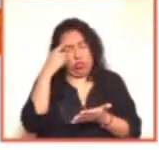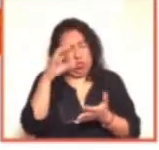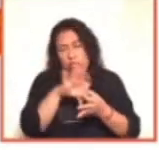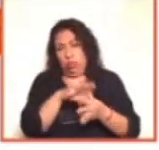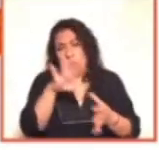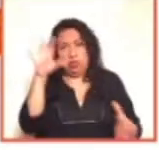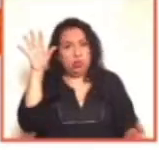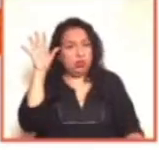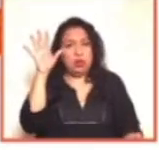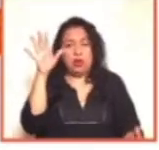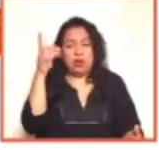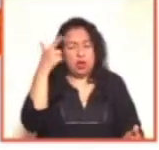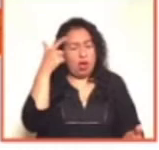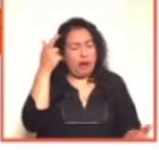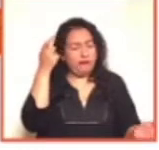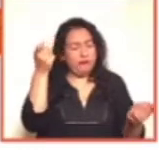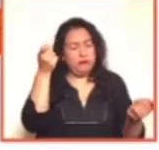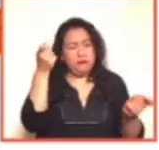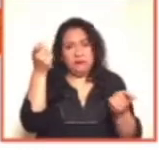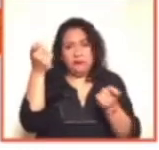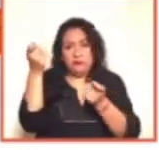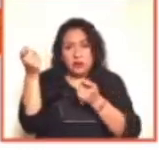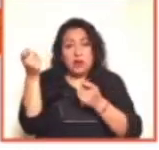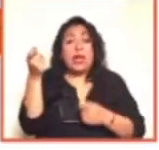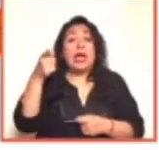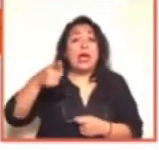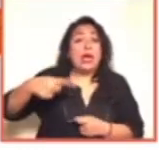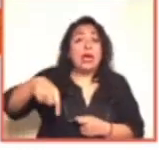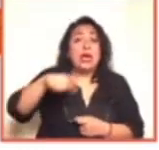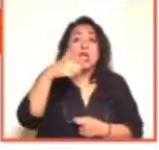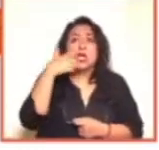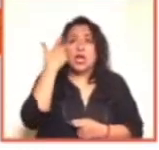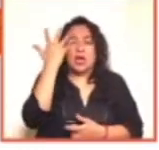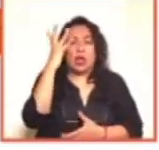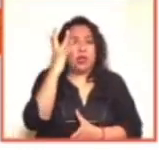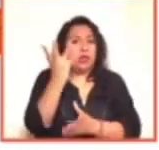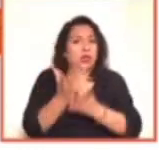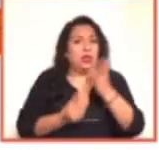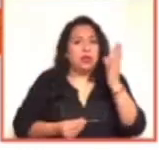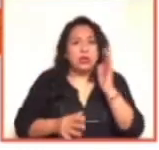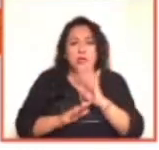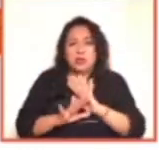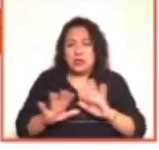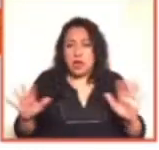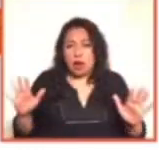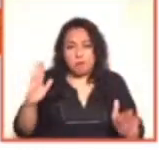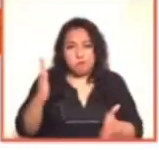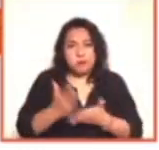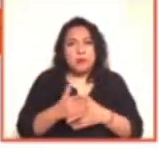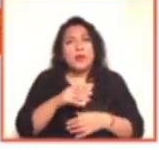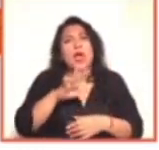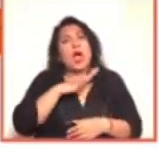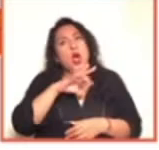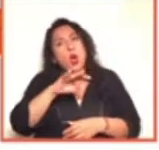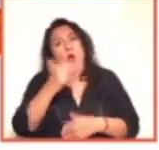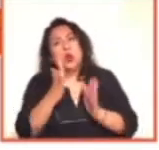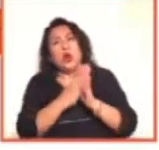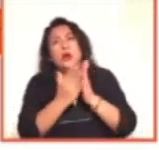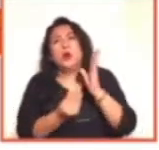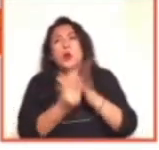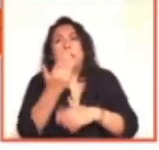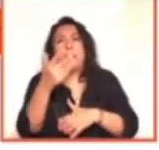que los controla, y ellos tratan de salir de eso. Se va a acompañar de otra novedad en el mes de